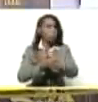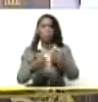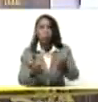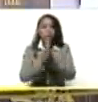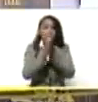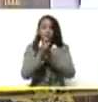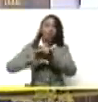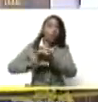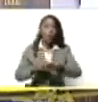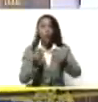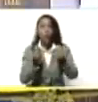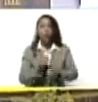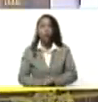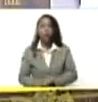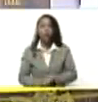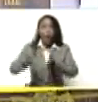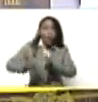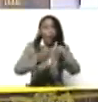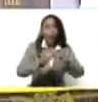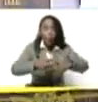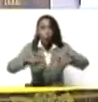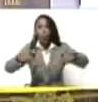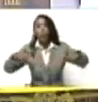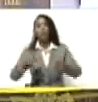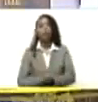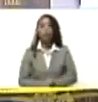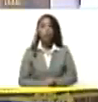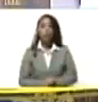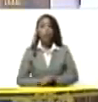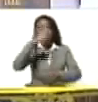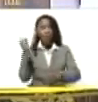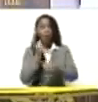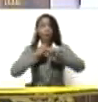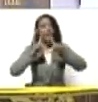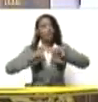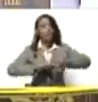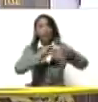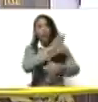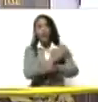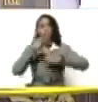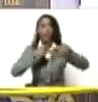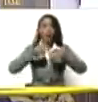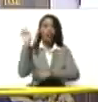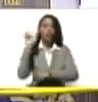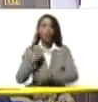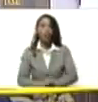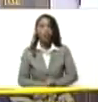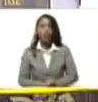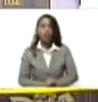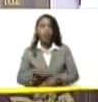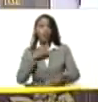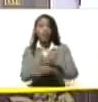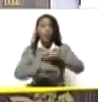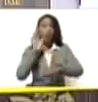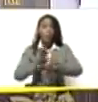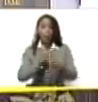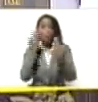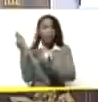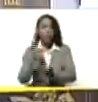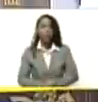y las hemos mantenido y les digo a los padres madres abuelas y representantes